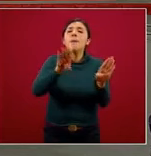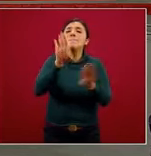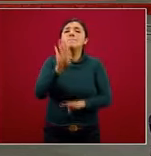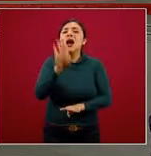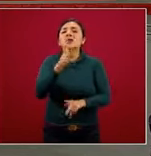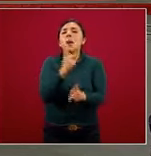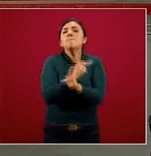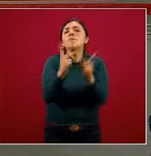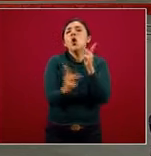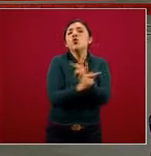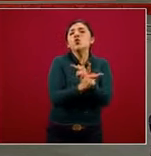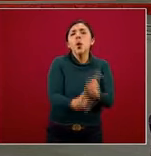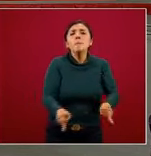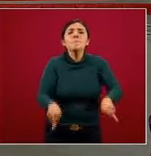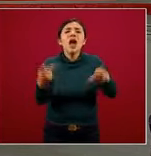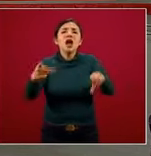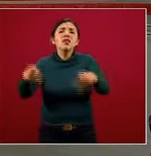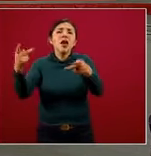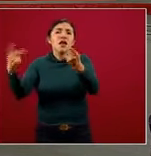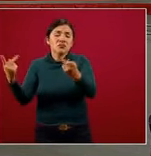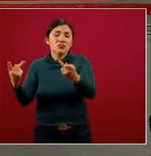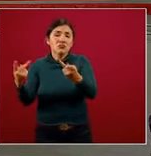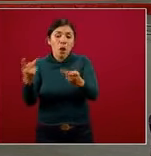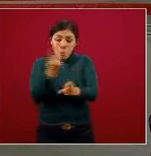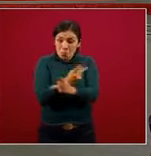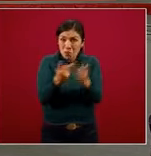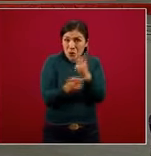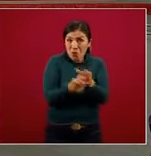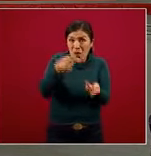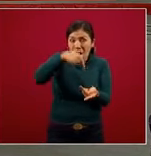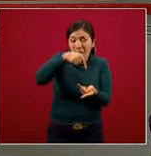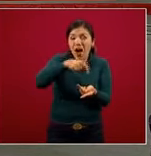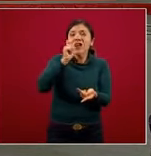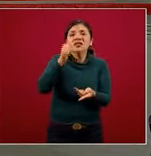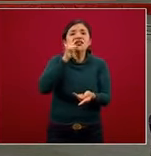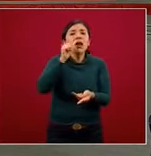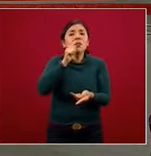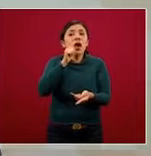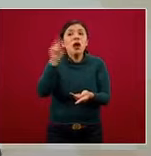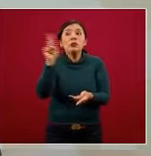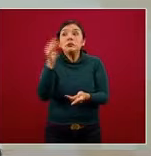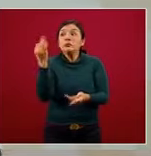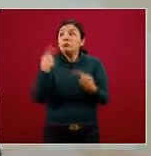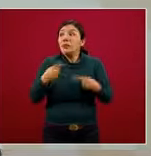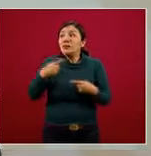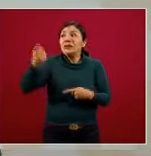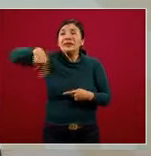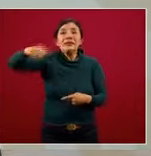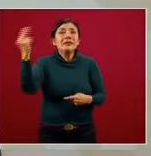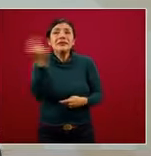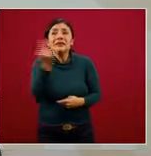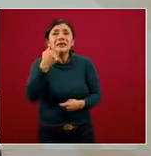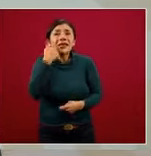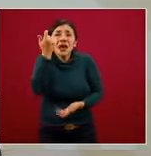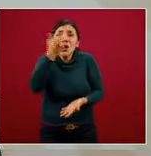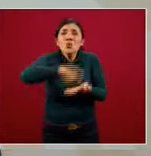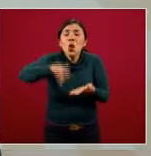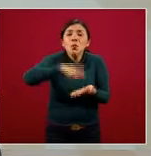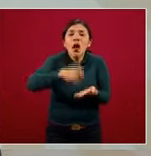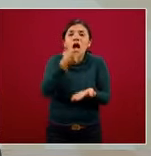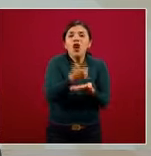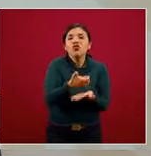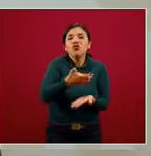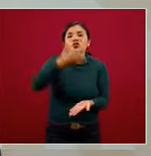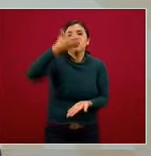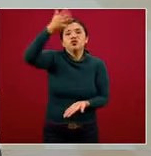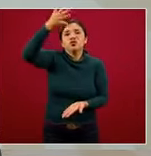mercancías se encarecen de acuerdo a la demanda. Si hay muchas personas que la quieren, el precio